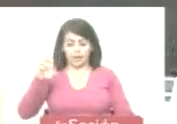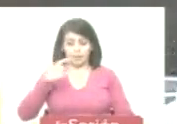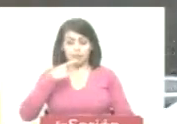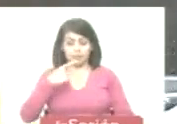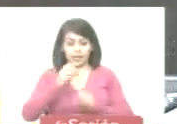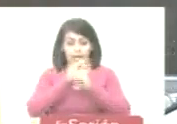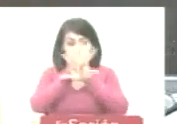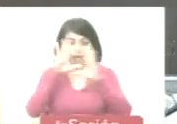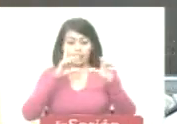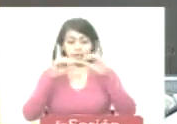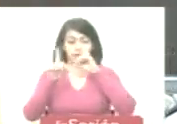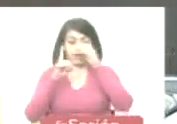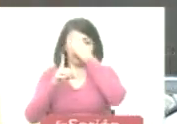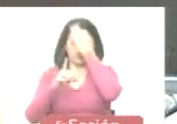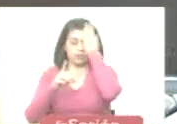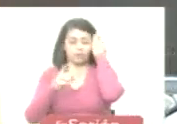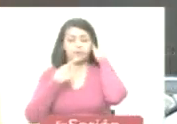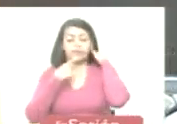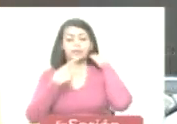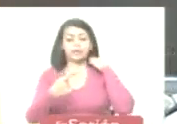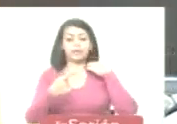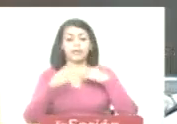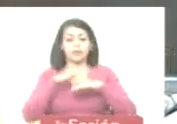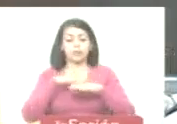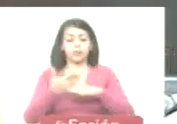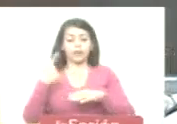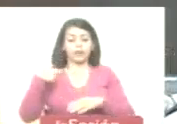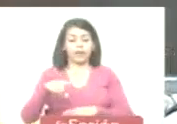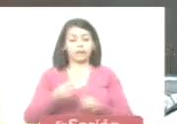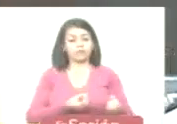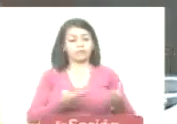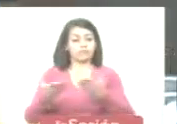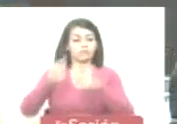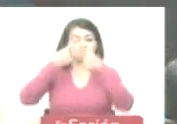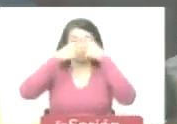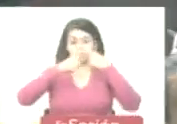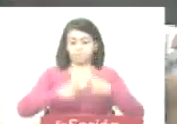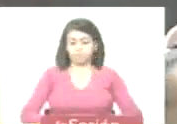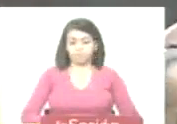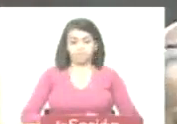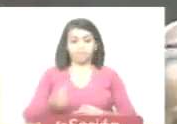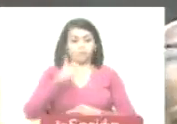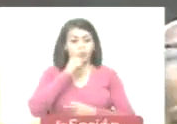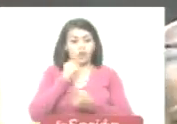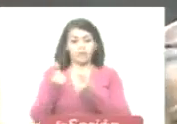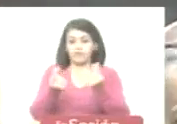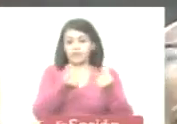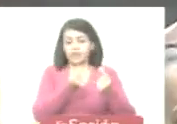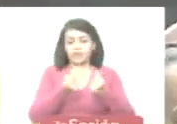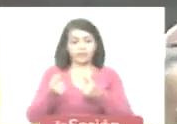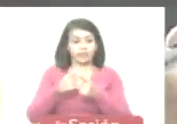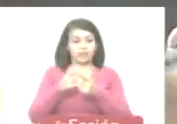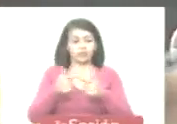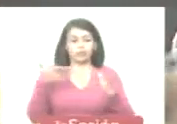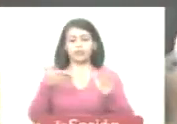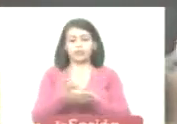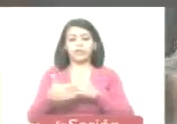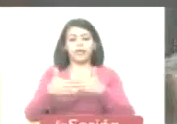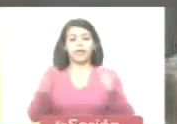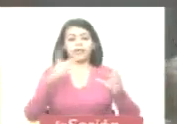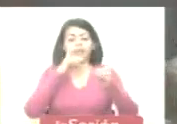vamos a abrir un debate y a decirle, puede haber disponibilidad presupuestaria, mas no hay financiera. Entonces, que se abra un